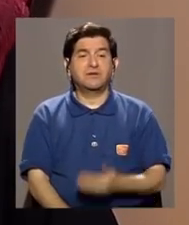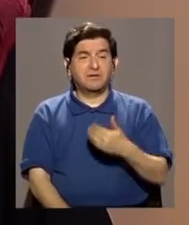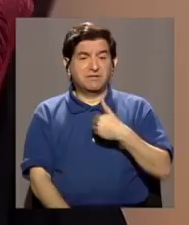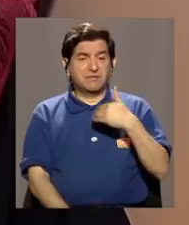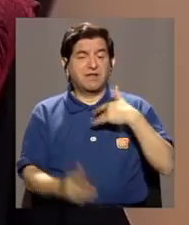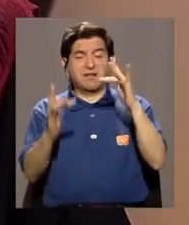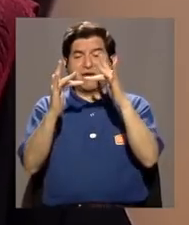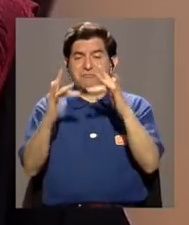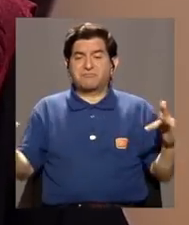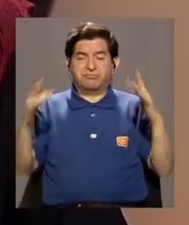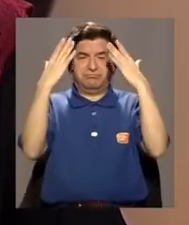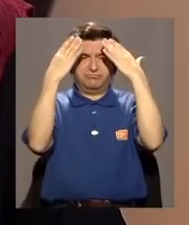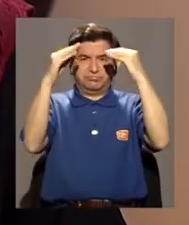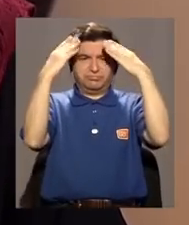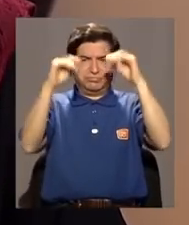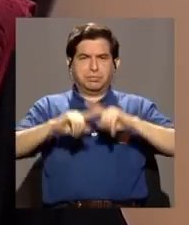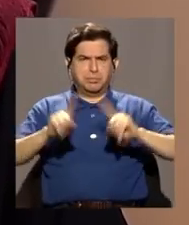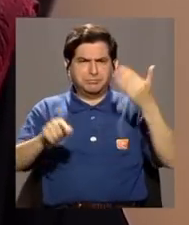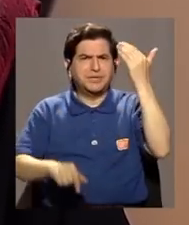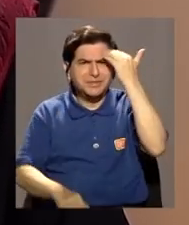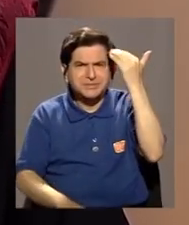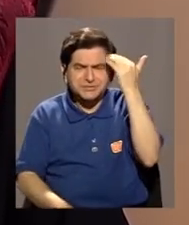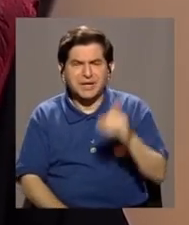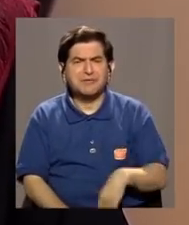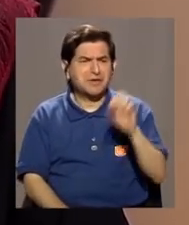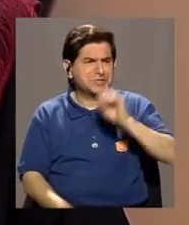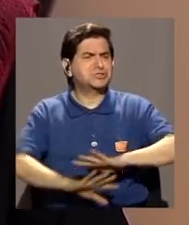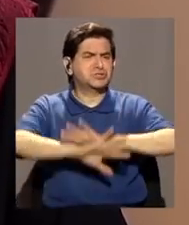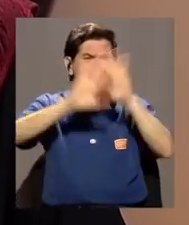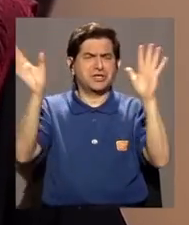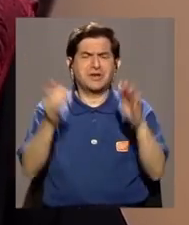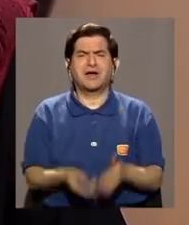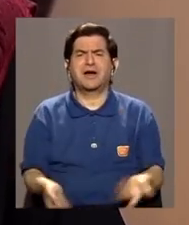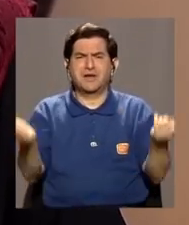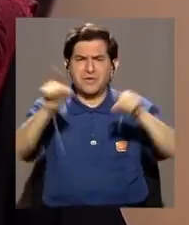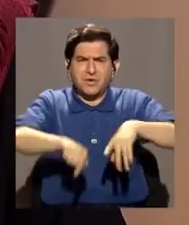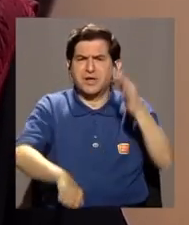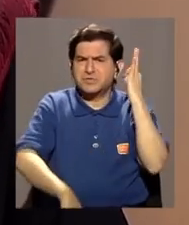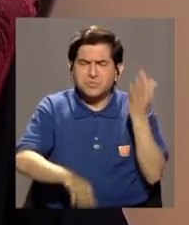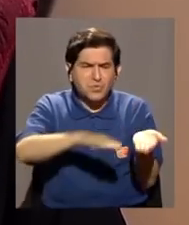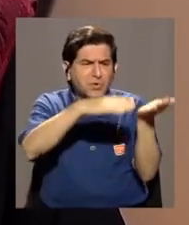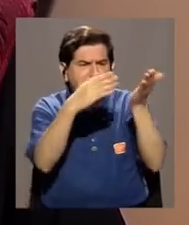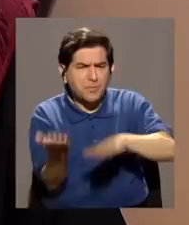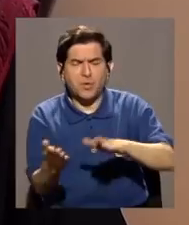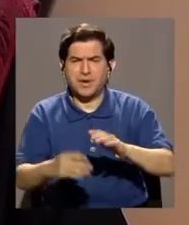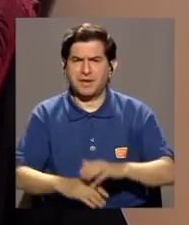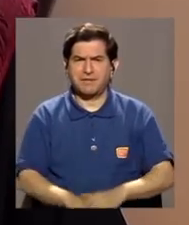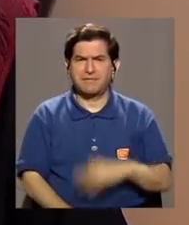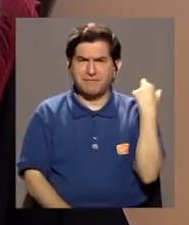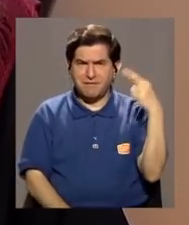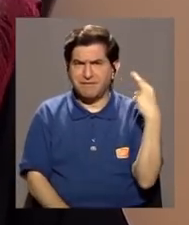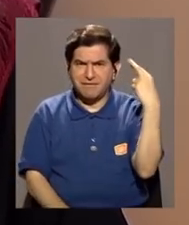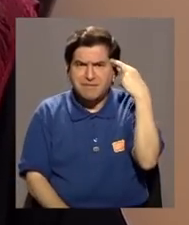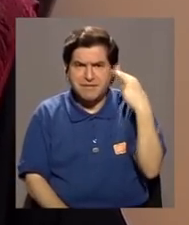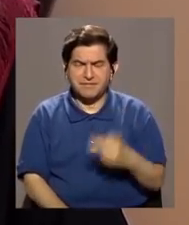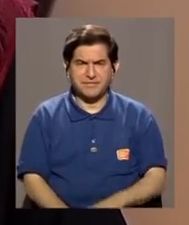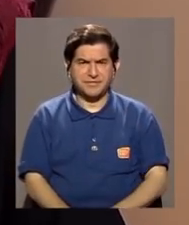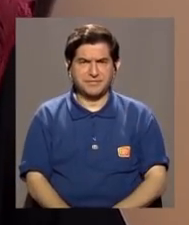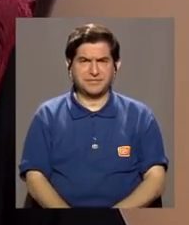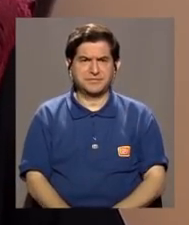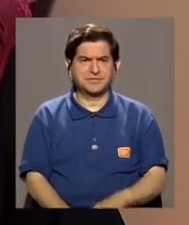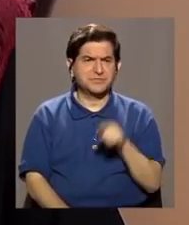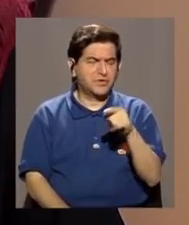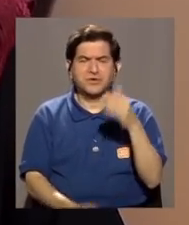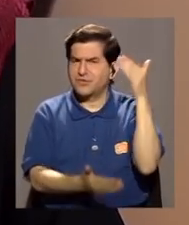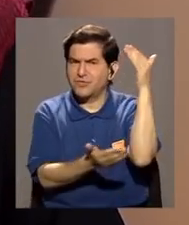vacío de información pero si sabemos que claro que se han dado casos de mujeres que han muerto porque no se